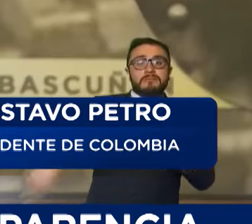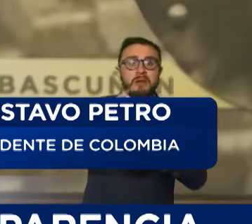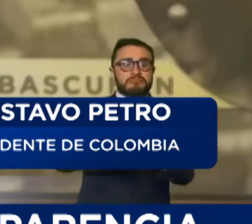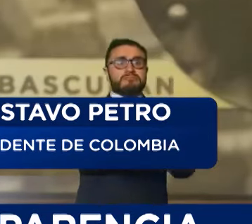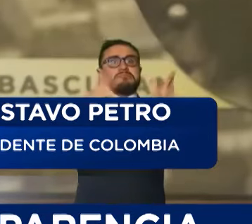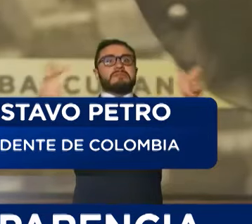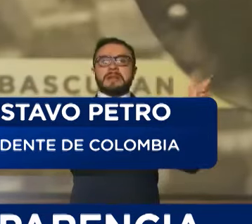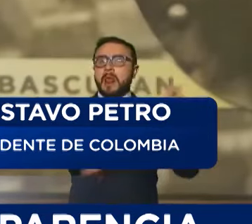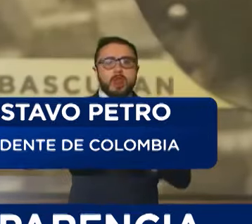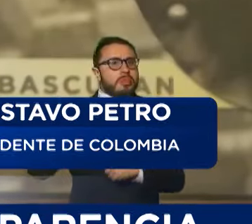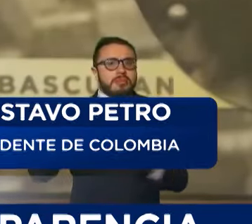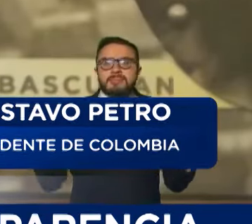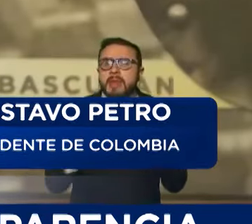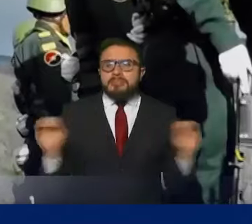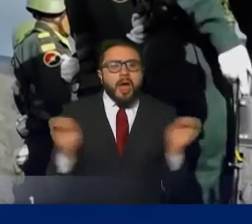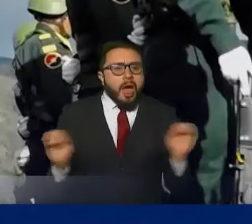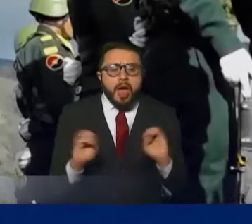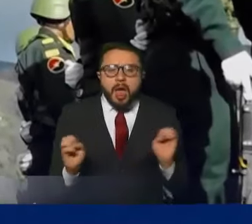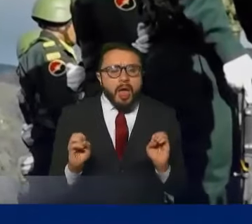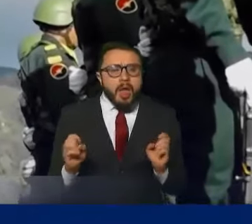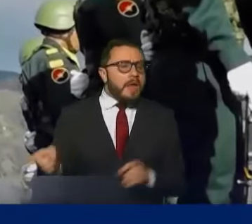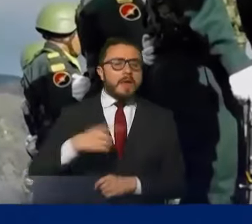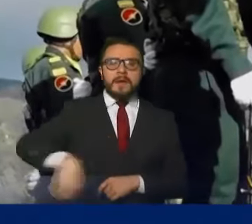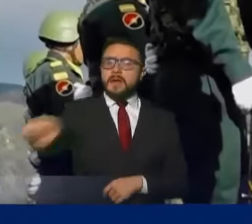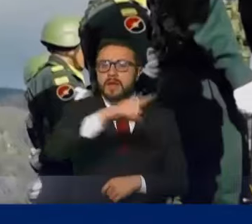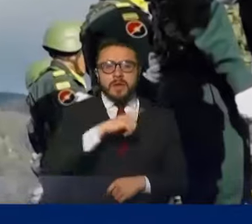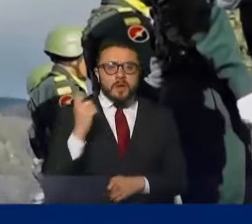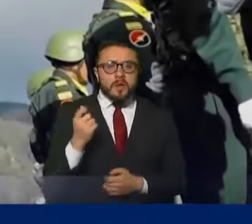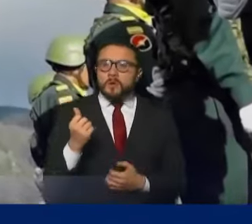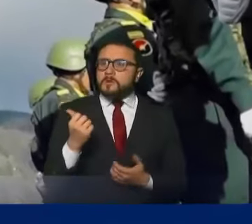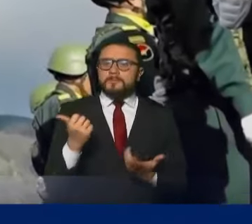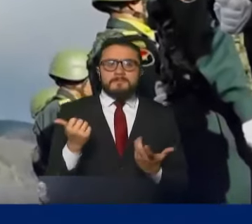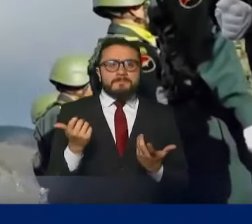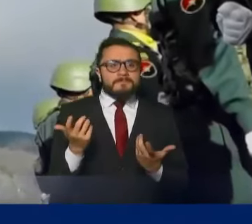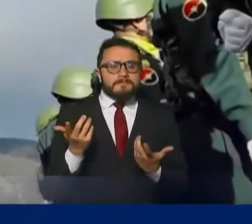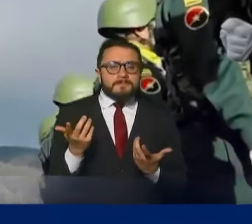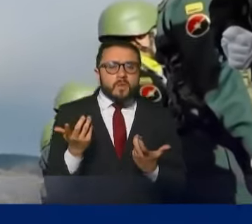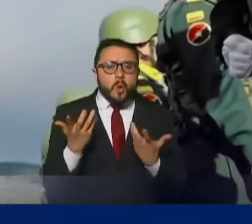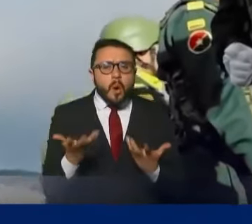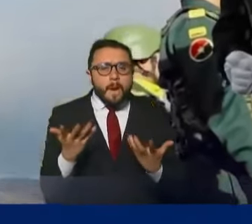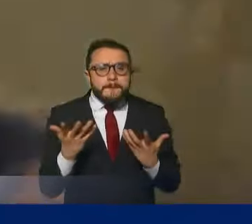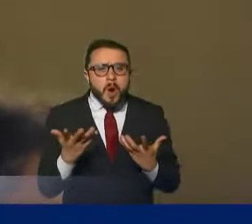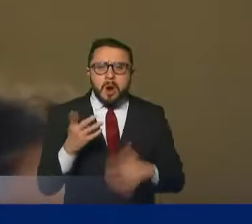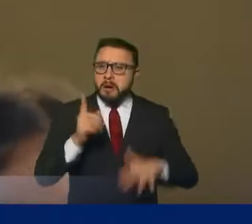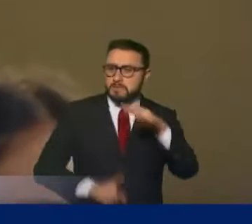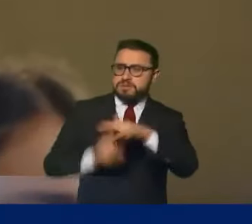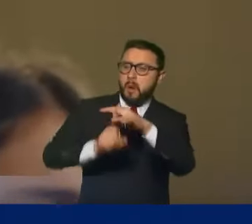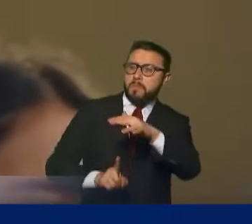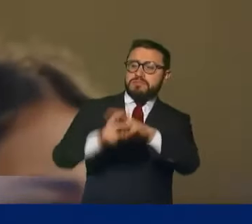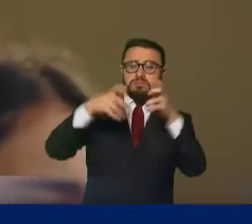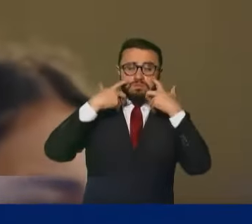mayorías sin nada casi, sin qué tener, afectadas por las bravuras cada vez